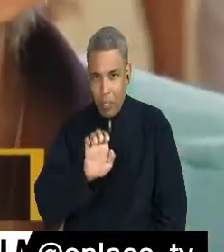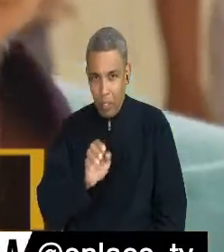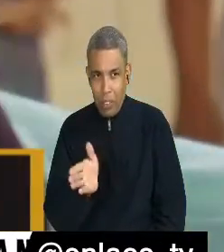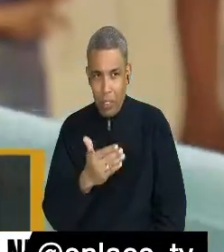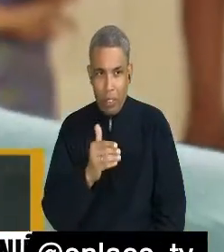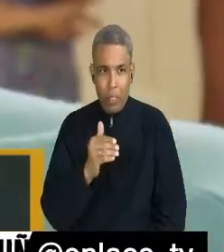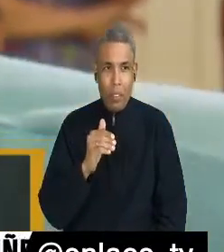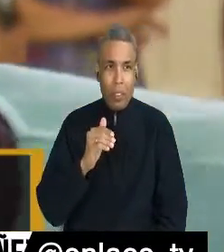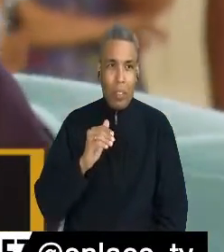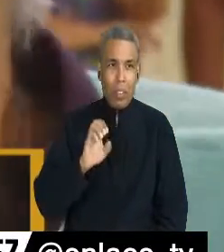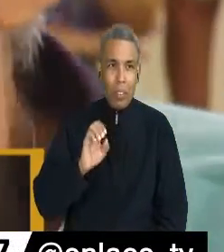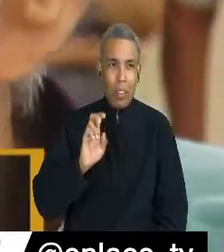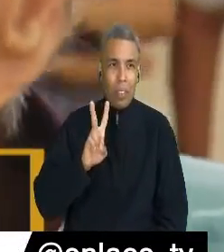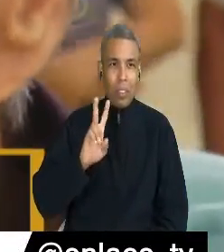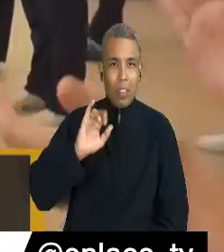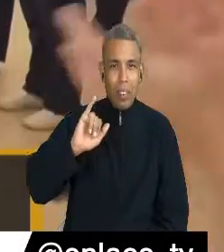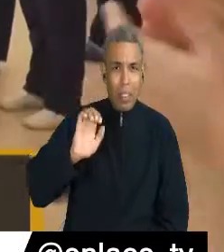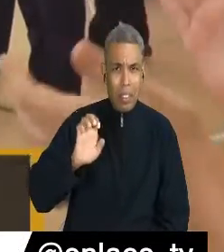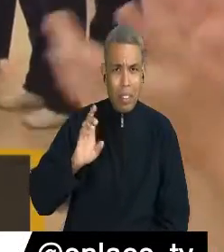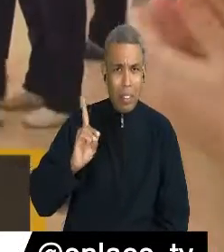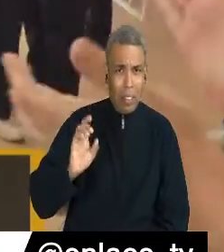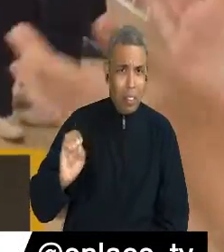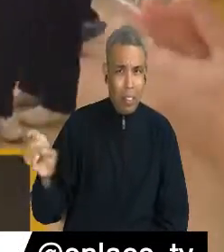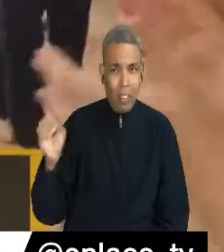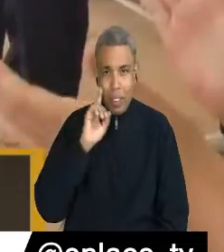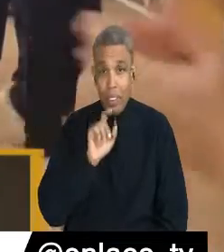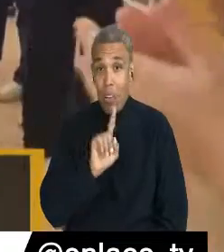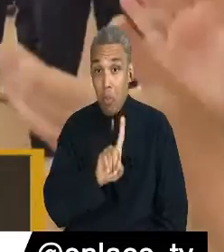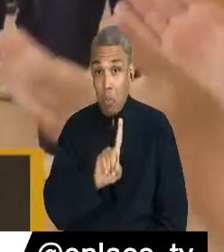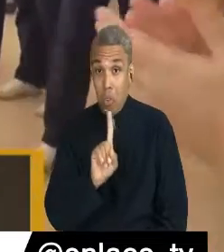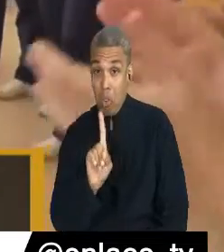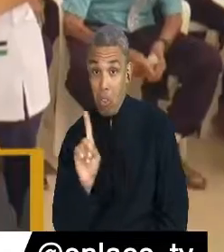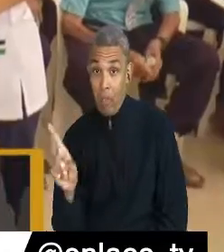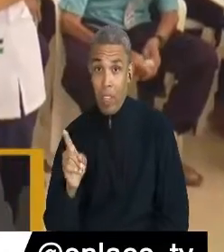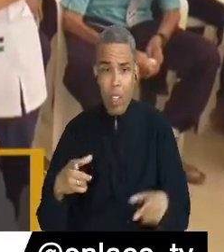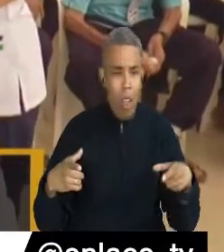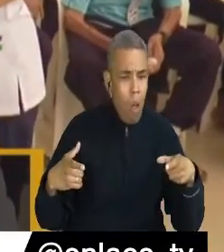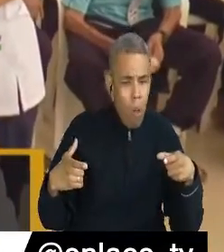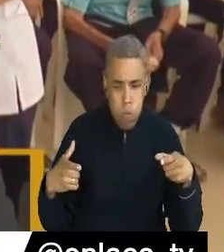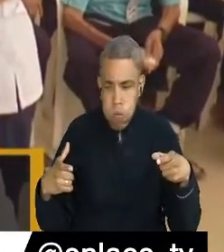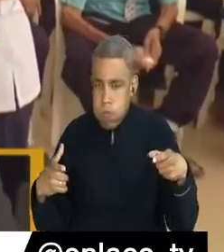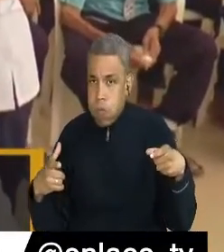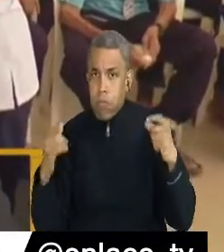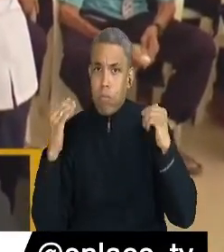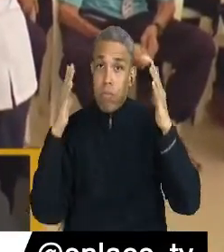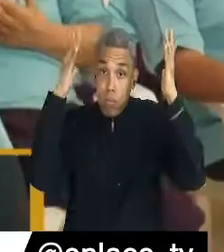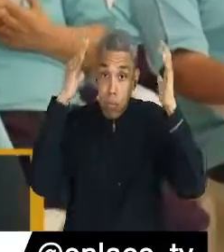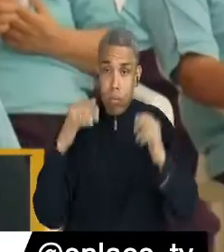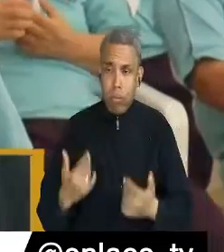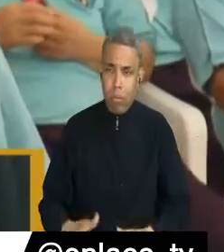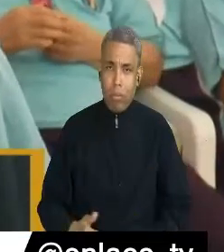este martes el adelanto de la celebración de su cumpleaños y entonces la actividad tuvo lugar en el hogar de la misericordia